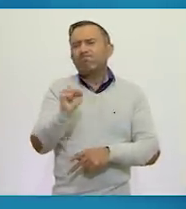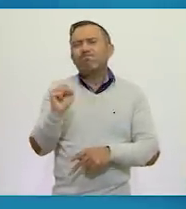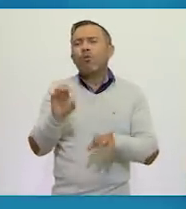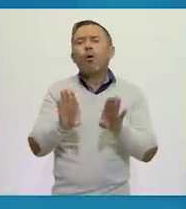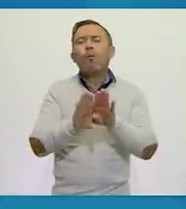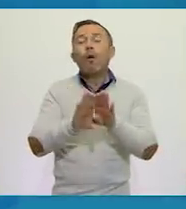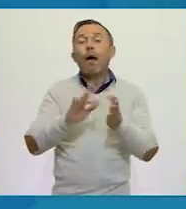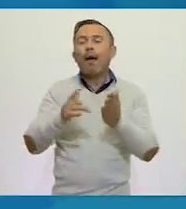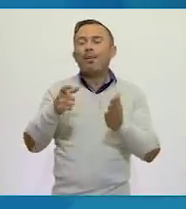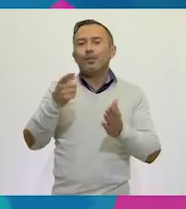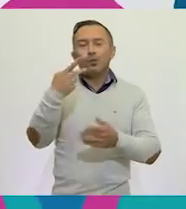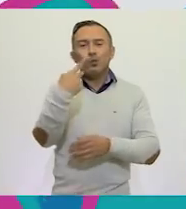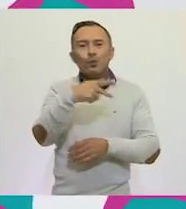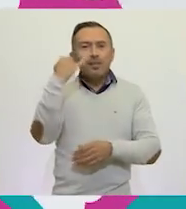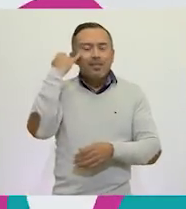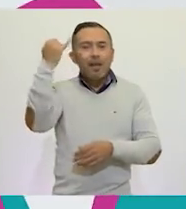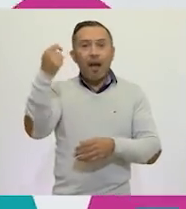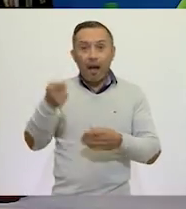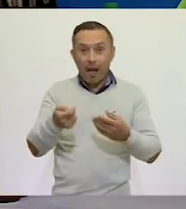las chinampas dentro del lago.